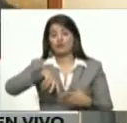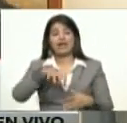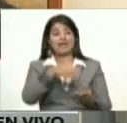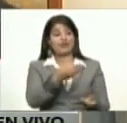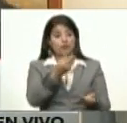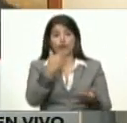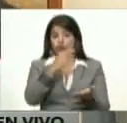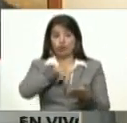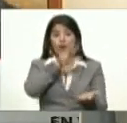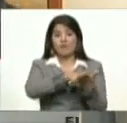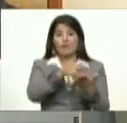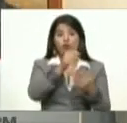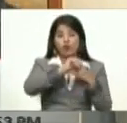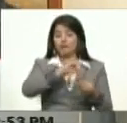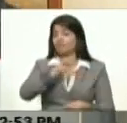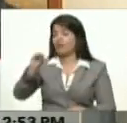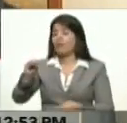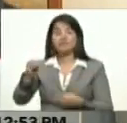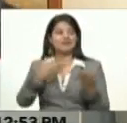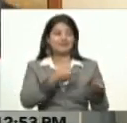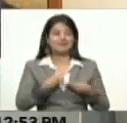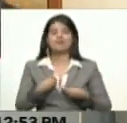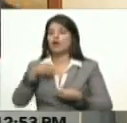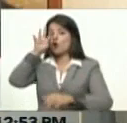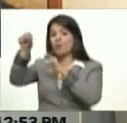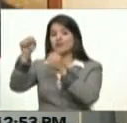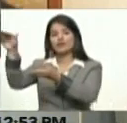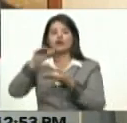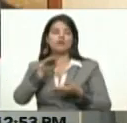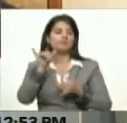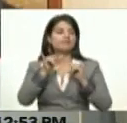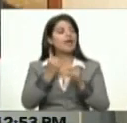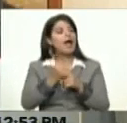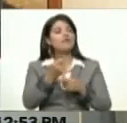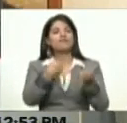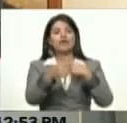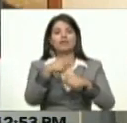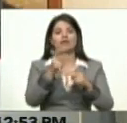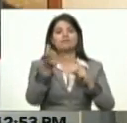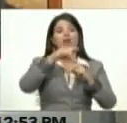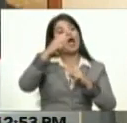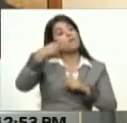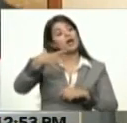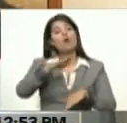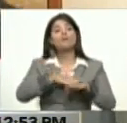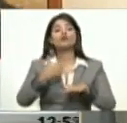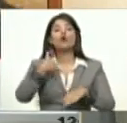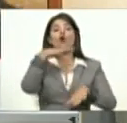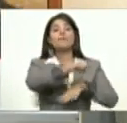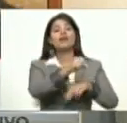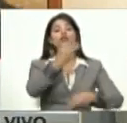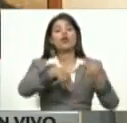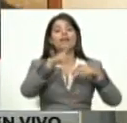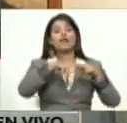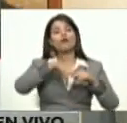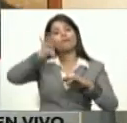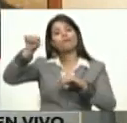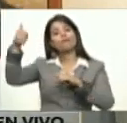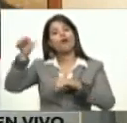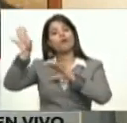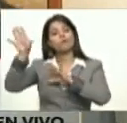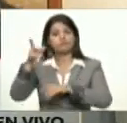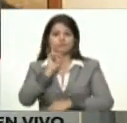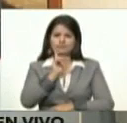decisión, y el presidente Nicolás Maduro fue el primero que la instruyó y que la revisó, para que se aumenten las sanciones y